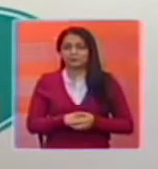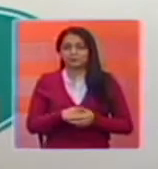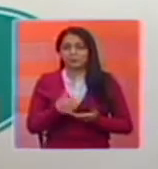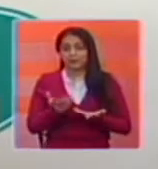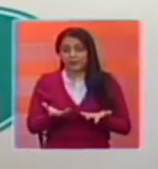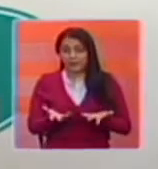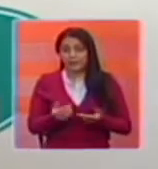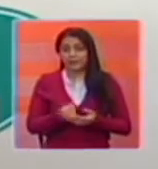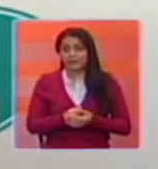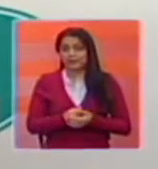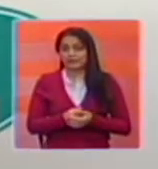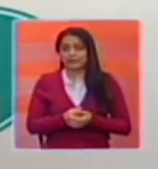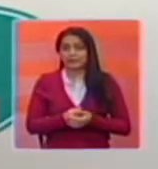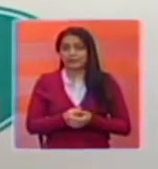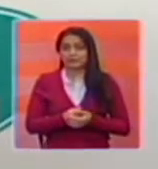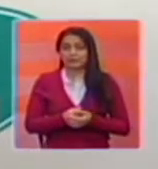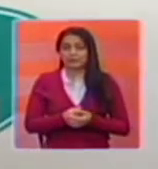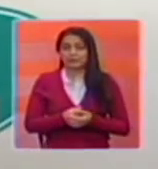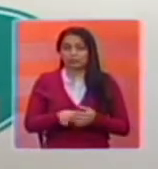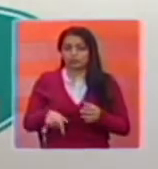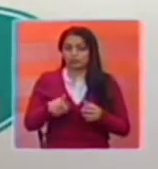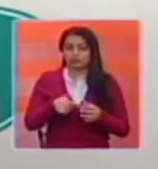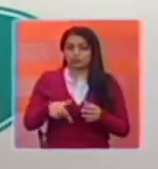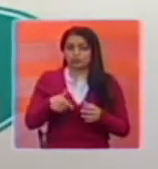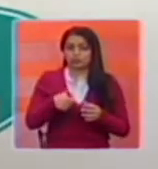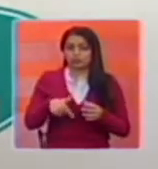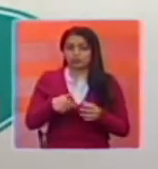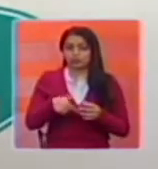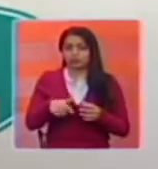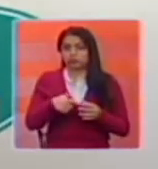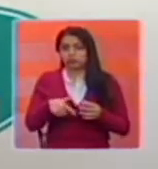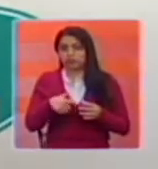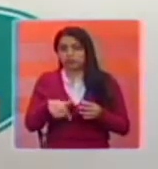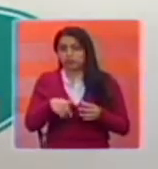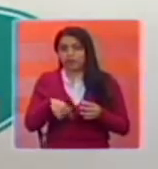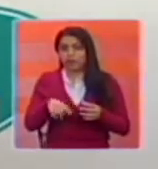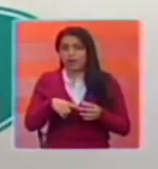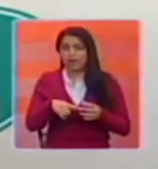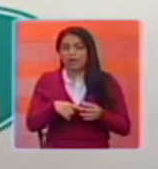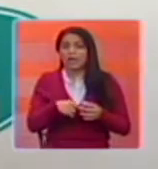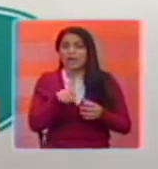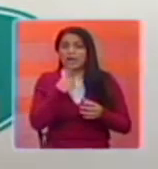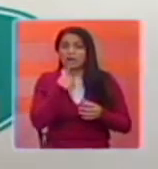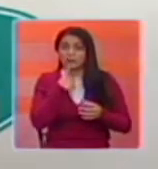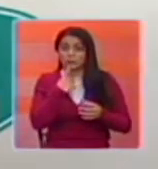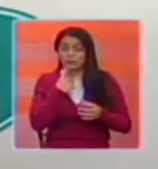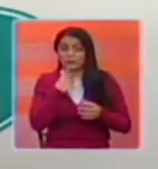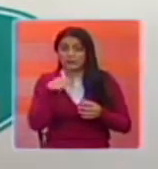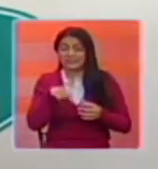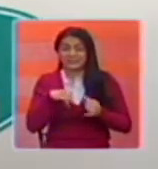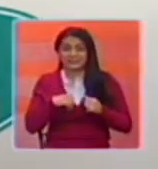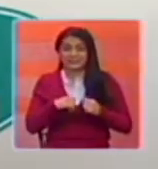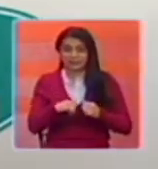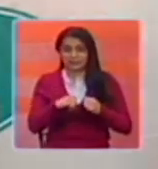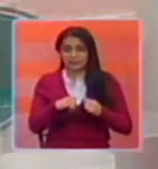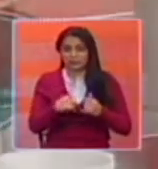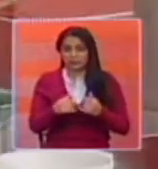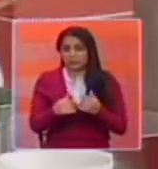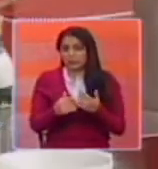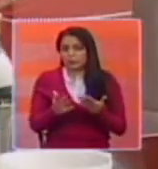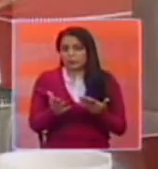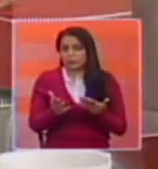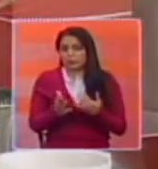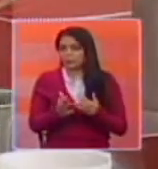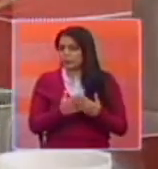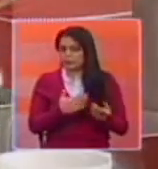realidad, no logramos disolver del todo el azúcar. Pero en este caso, yo no lo quiero